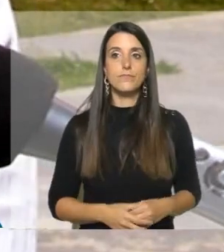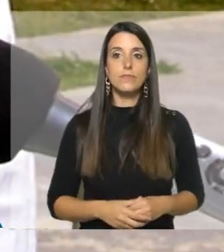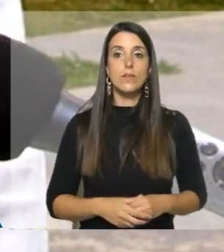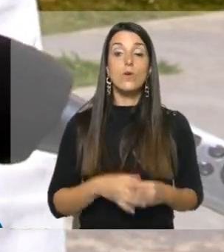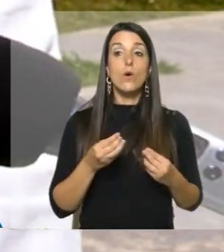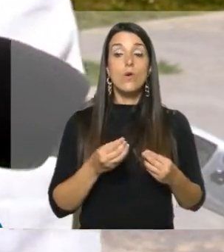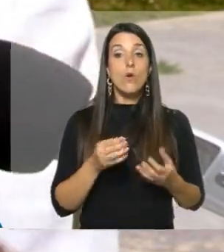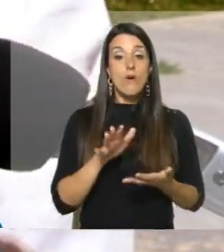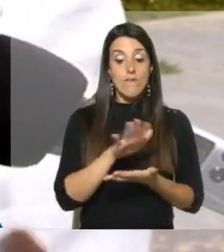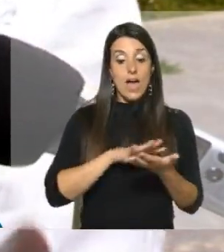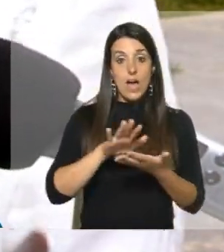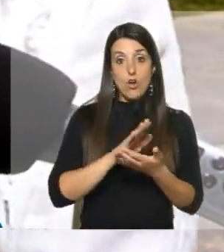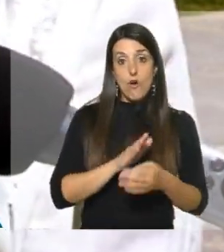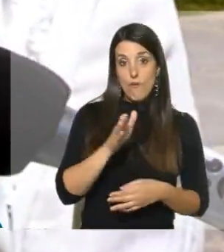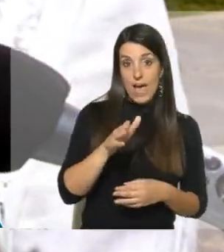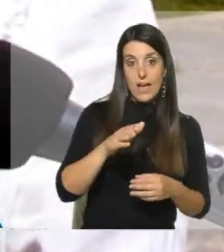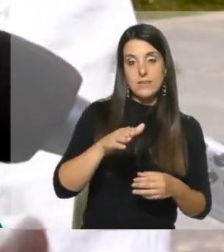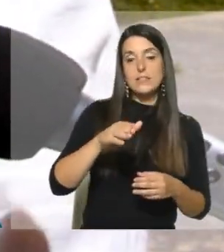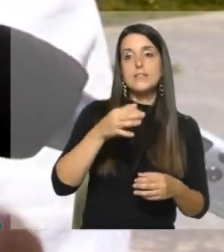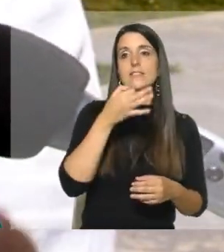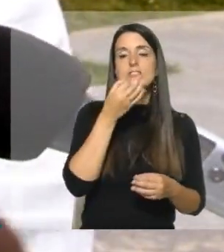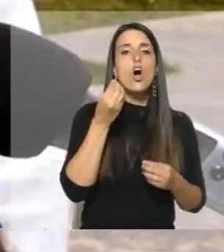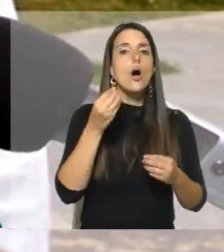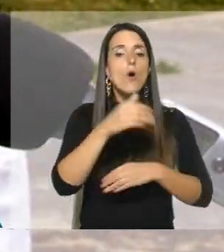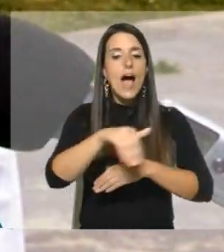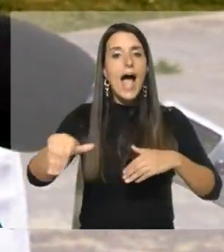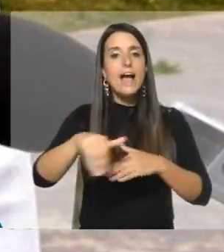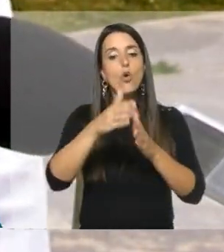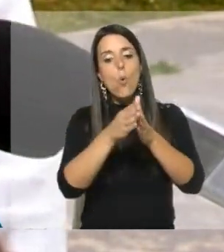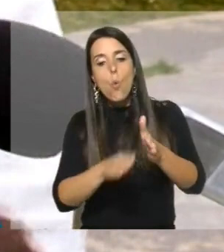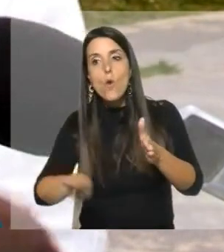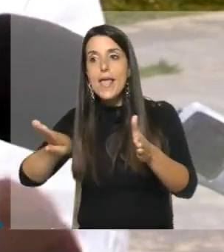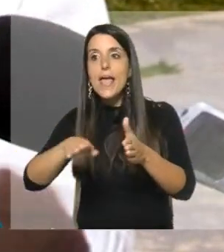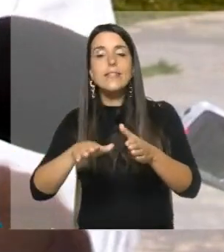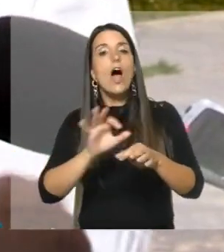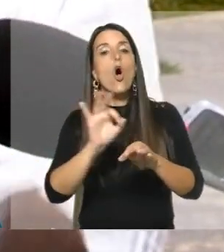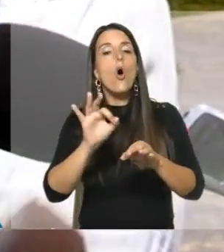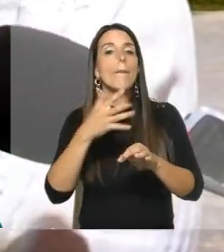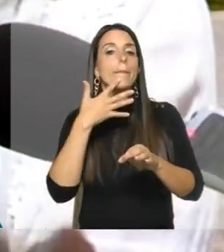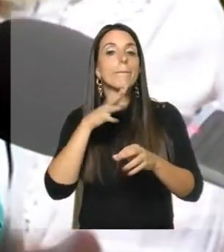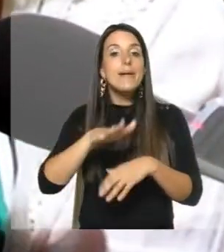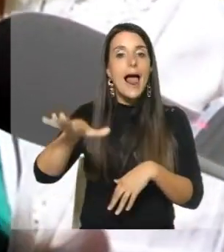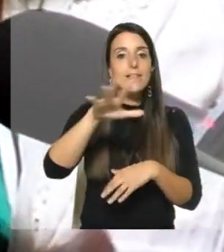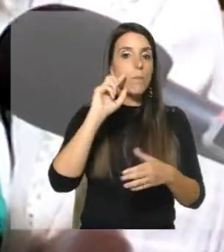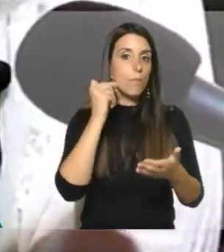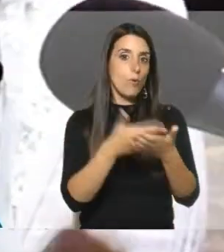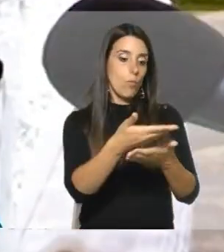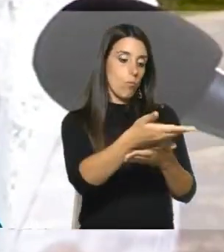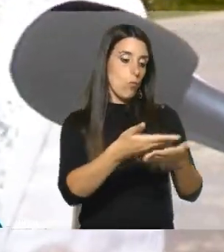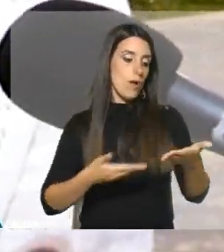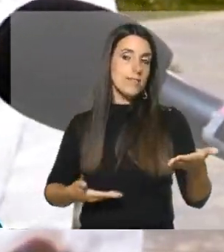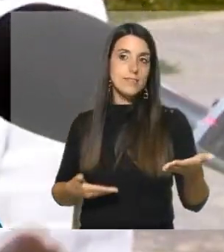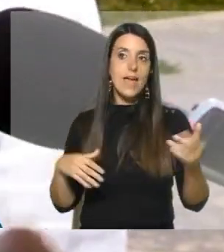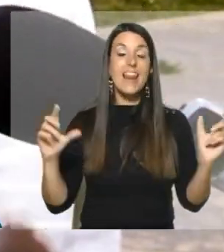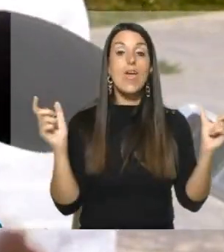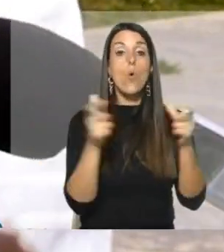cuando vamos a un barrio de la periferia a definir caminería cunetas y una plaza Vamos con una propuesta nos